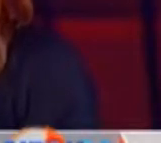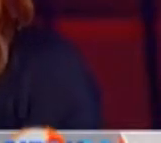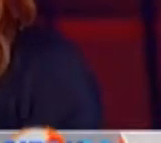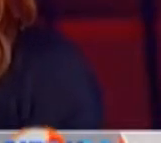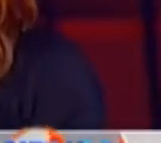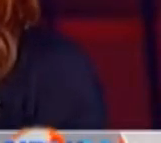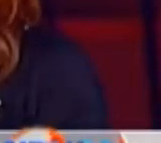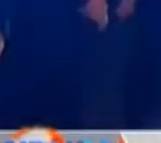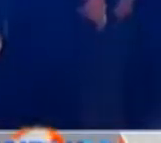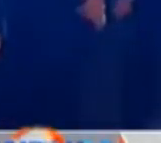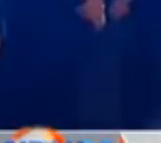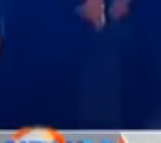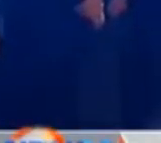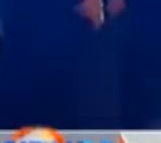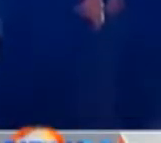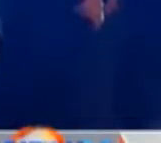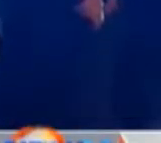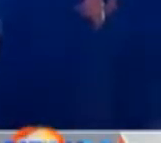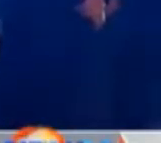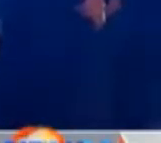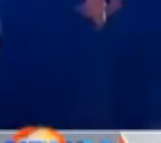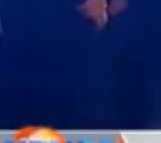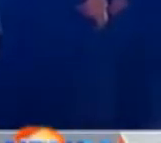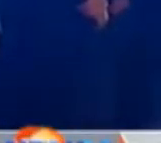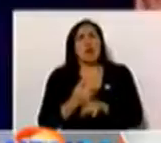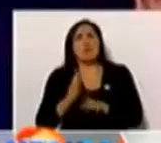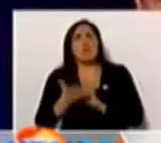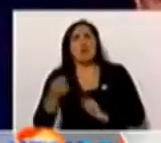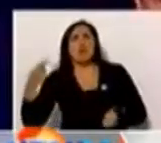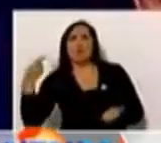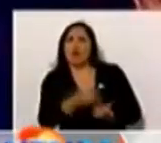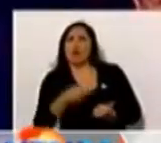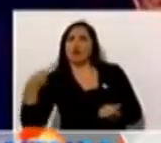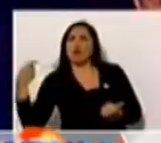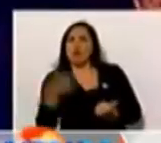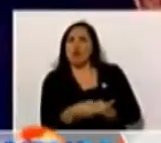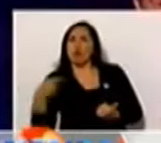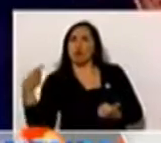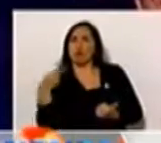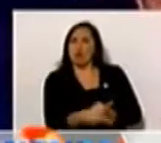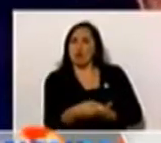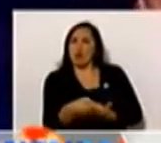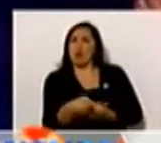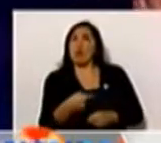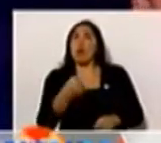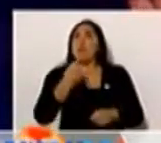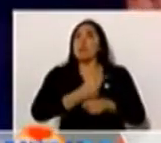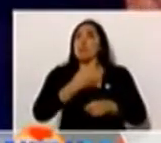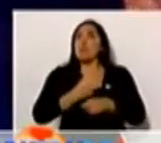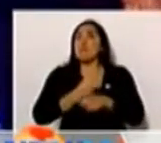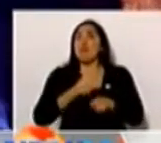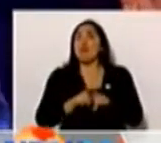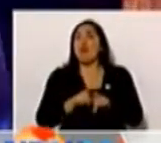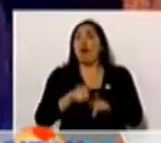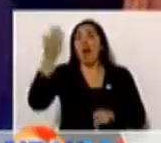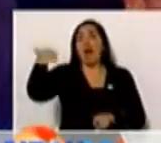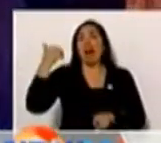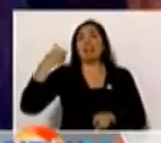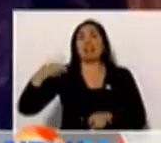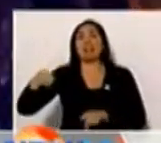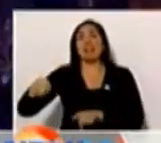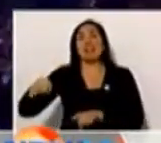las personas más ultrajadas en la historia del país. Que sufriera primero Néstor como presidente y después